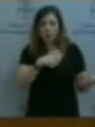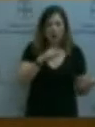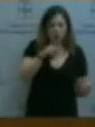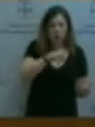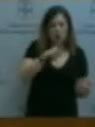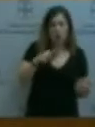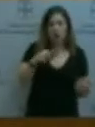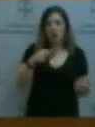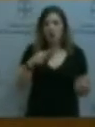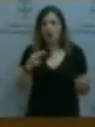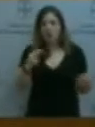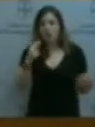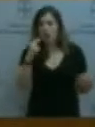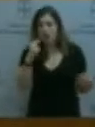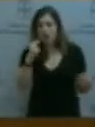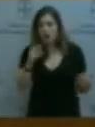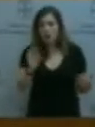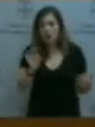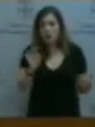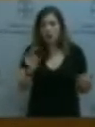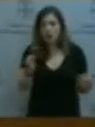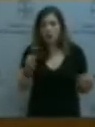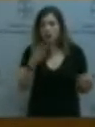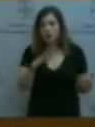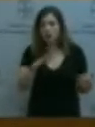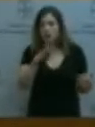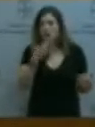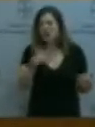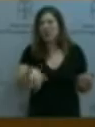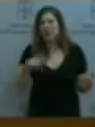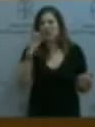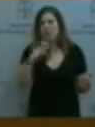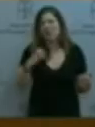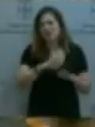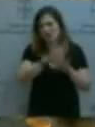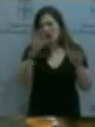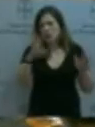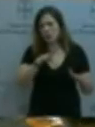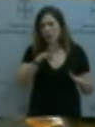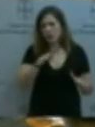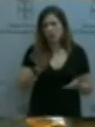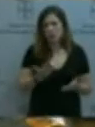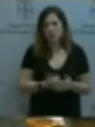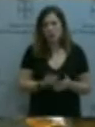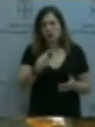unidos. Señoría Mazares, aclárese, no nos cargue a nosotros ese muerto. Muchas gracias.